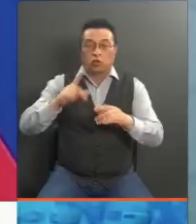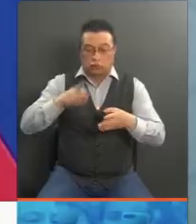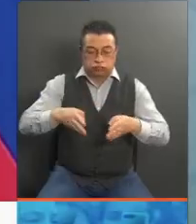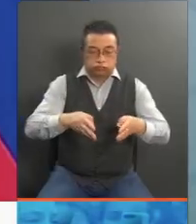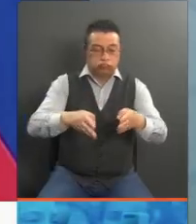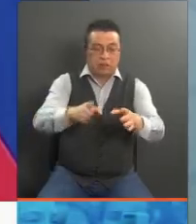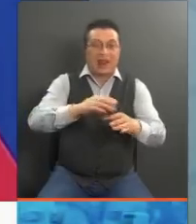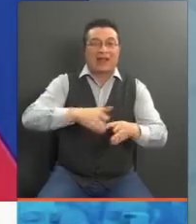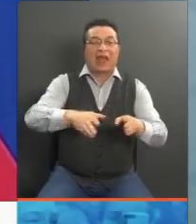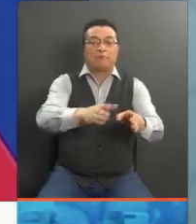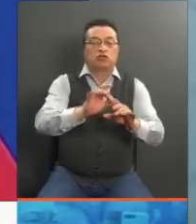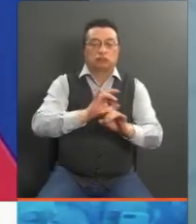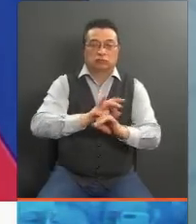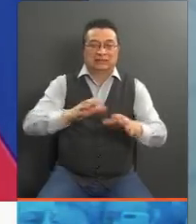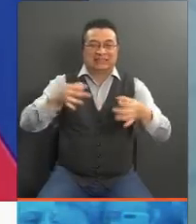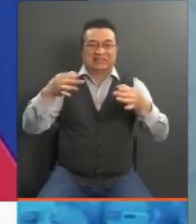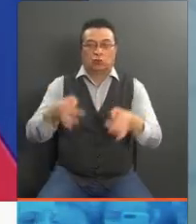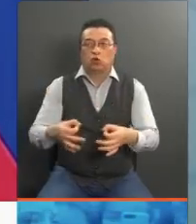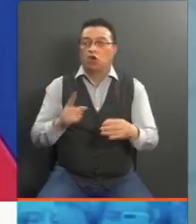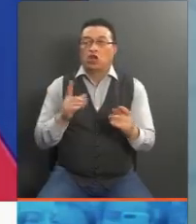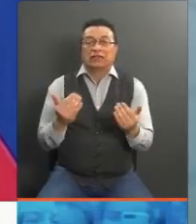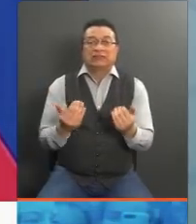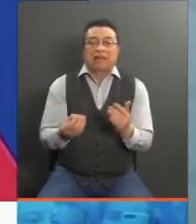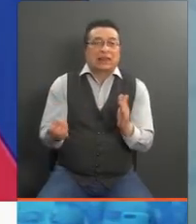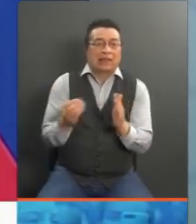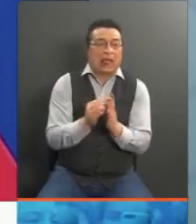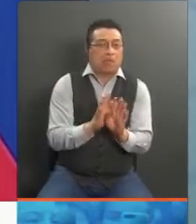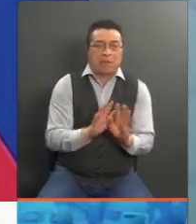seguros. No se necesita nada más.